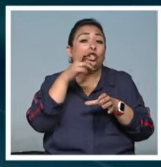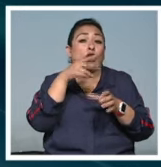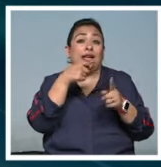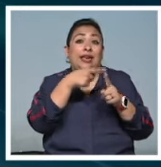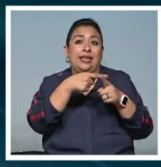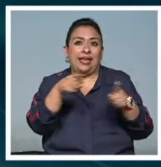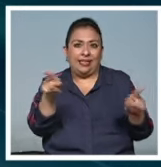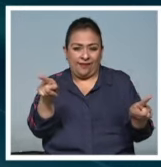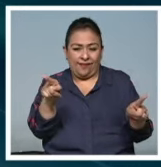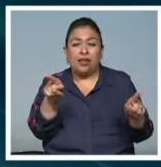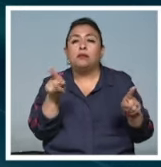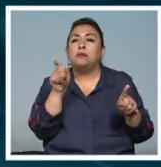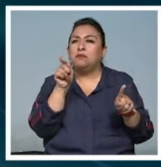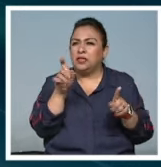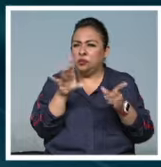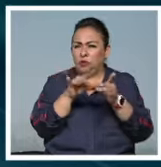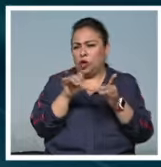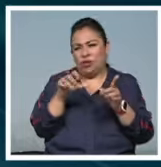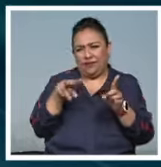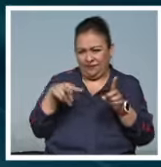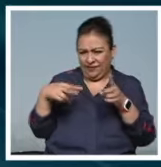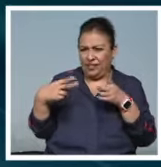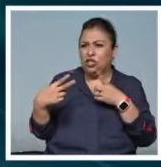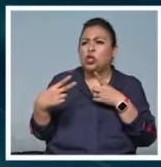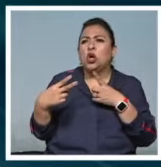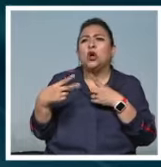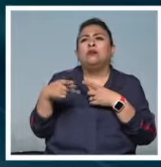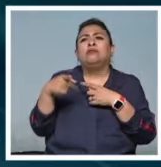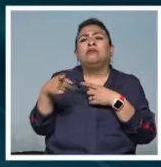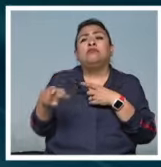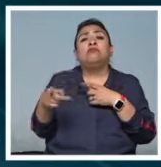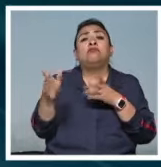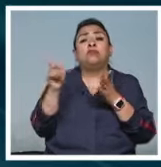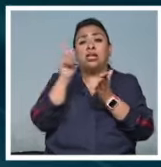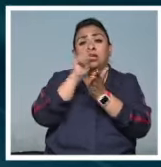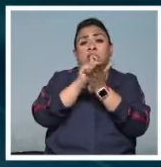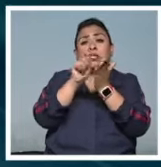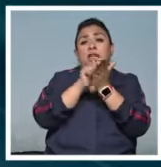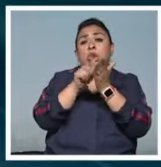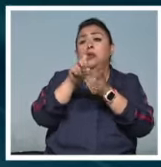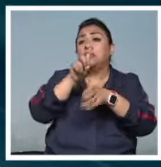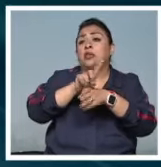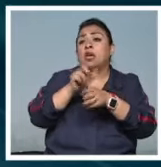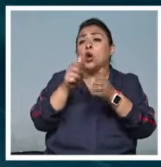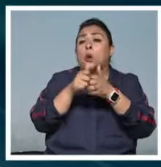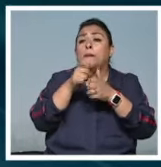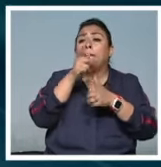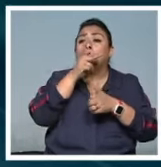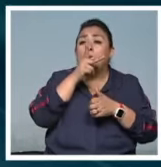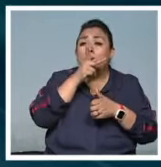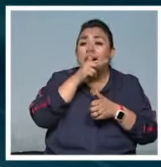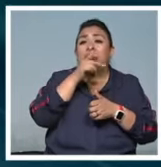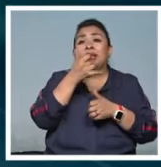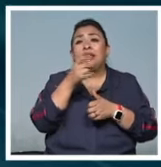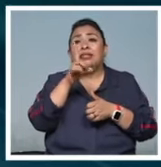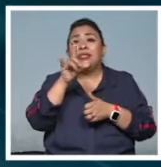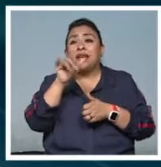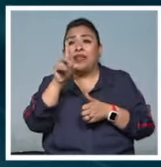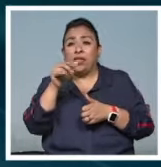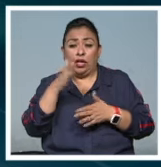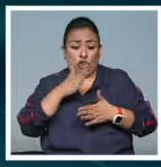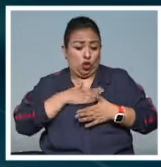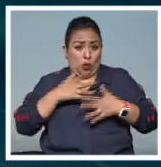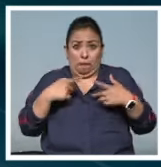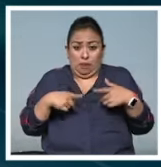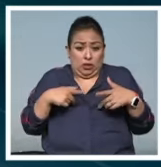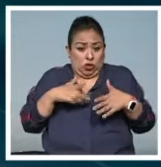No obstante, aclara su otra perspectiva, aquella desde donde escribe Un día con papá y Dada. Pero ese soy yo como